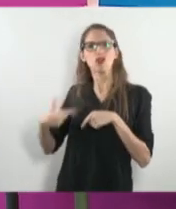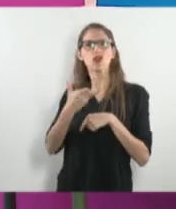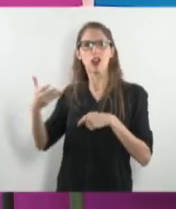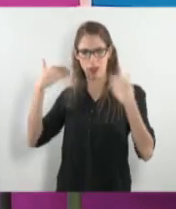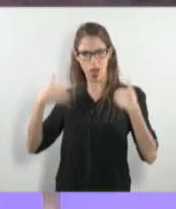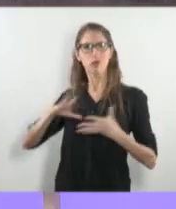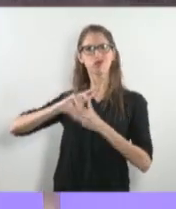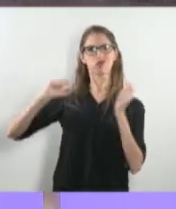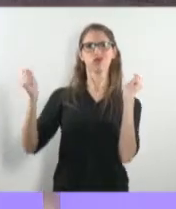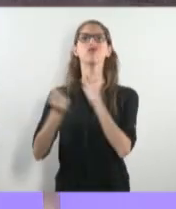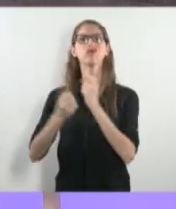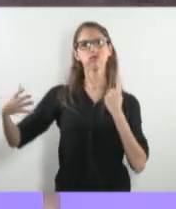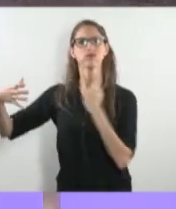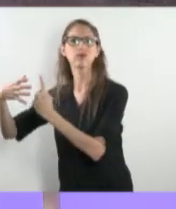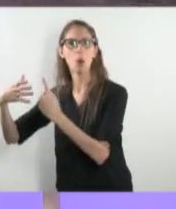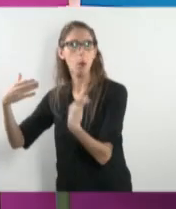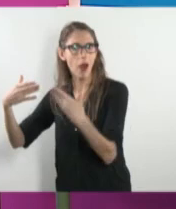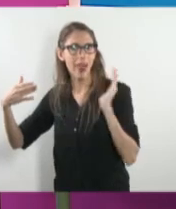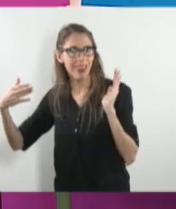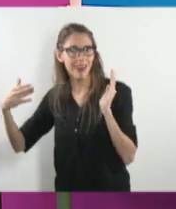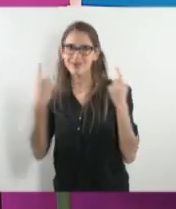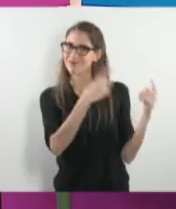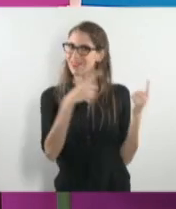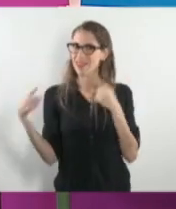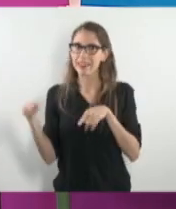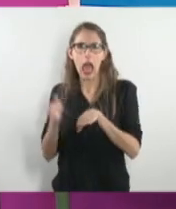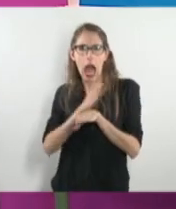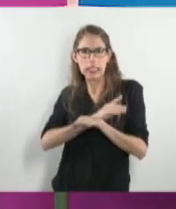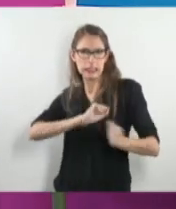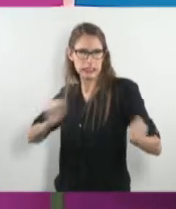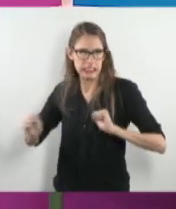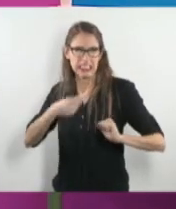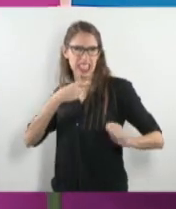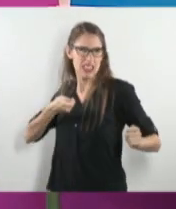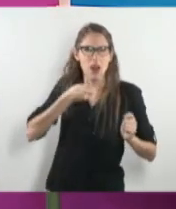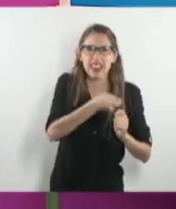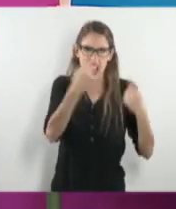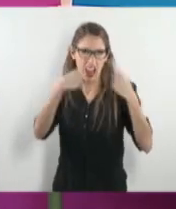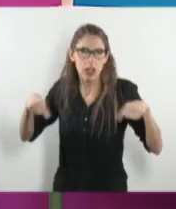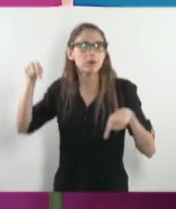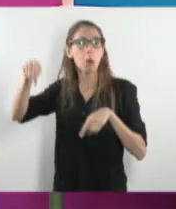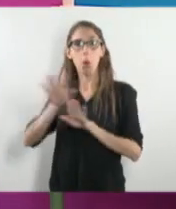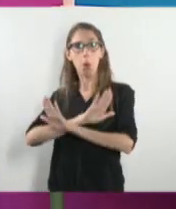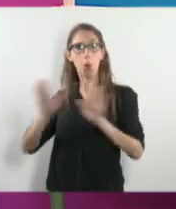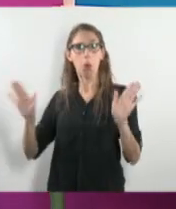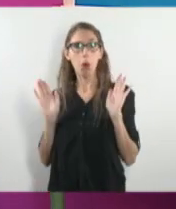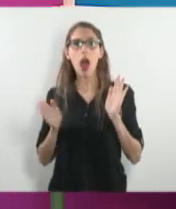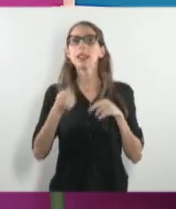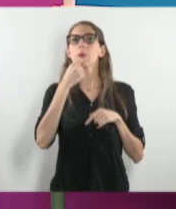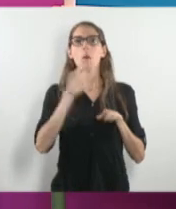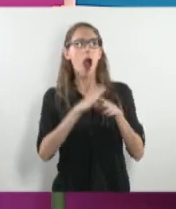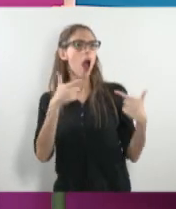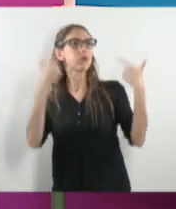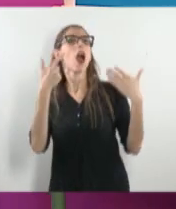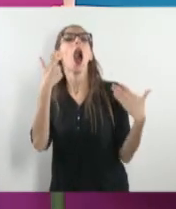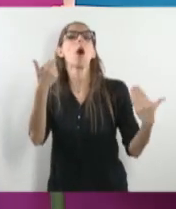sociedad. Se nota esa diferencia, claro. Entre... Y ya no quiere matar a nadie, dice, bueno, claro, ya cuando lo desafían a un uh-huh. duelo, bueno, yo ya esas cosas